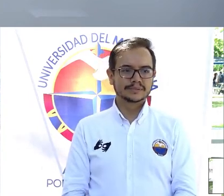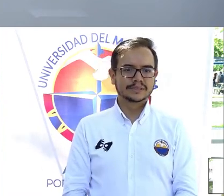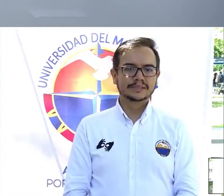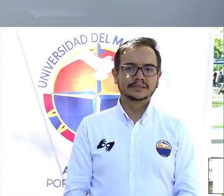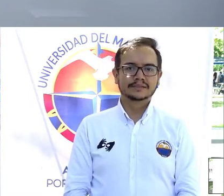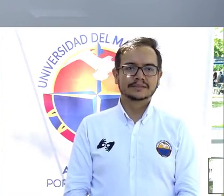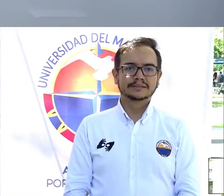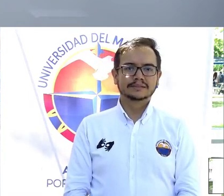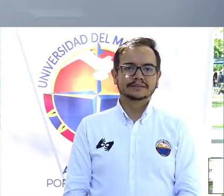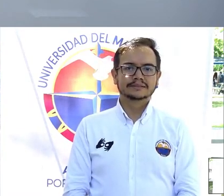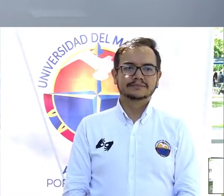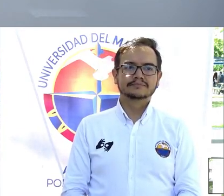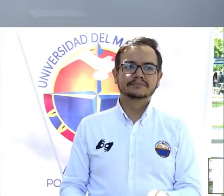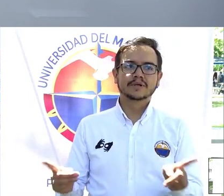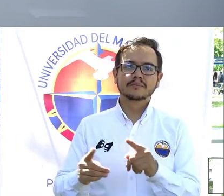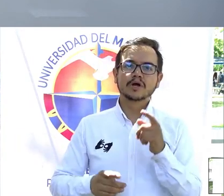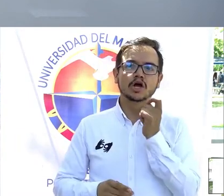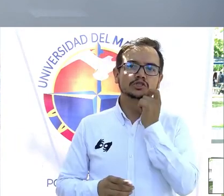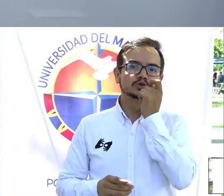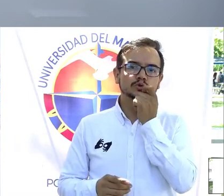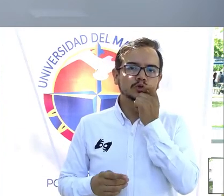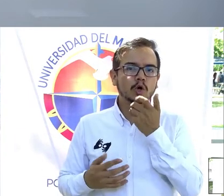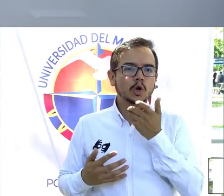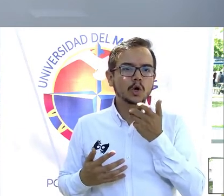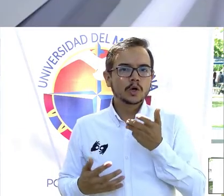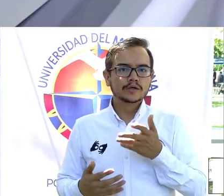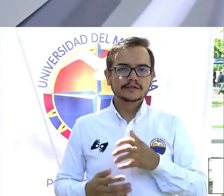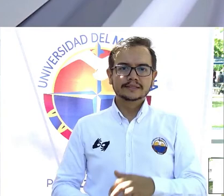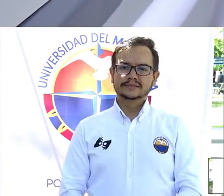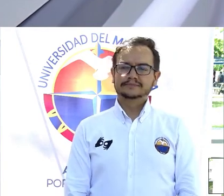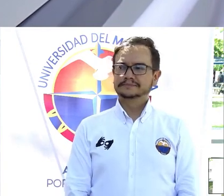comúnmente conocida como electrobisturí.